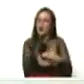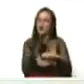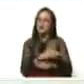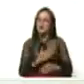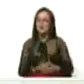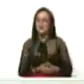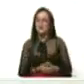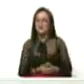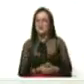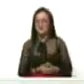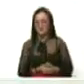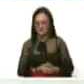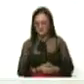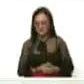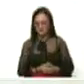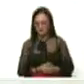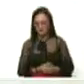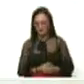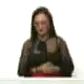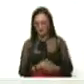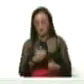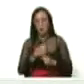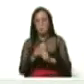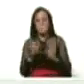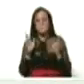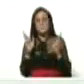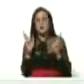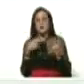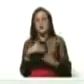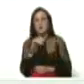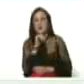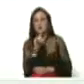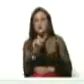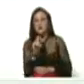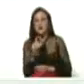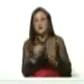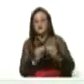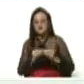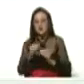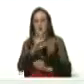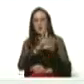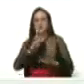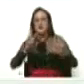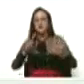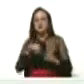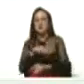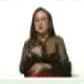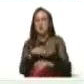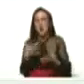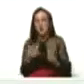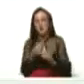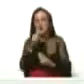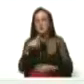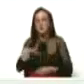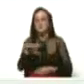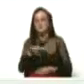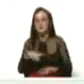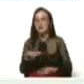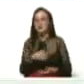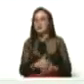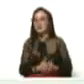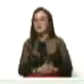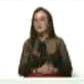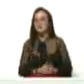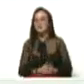Nahum. Y yo espero que esto que estoy denunciando esté resuelto en 48 horas, junto al pueblo. Recorrer,